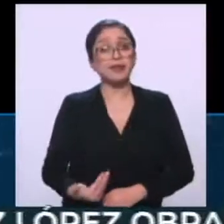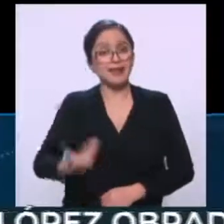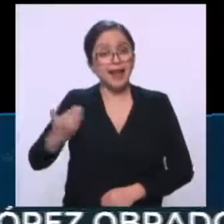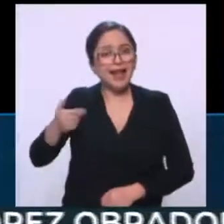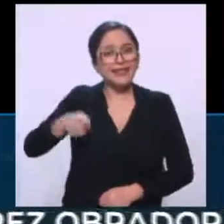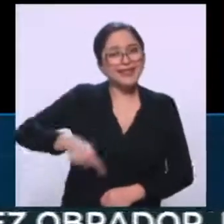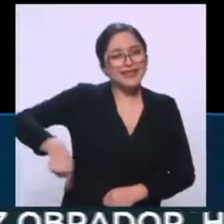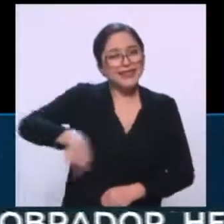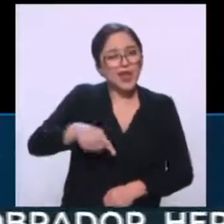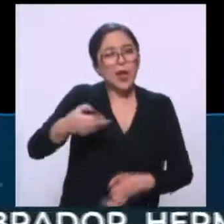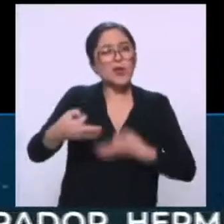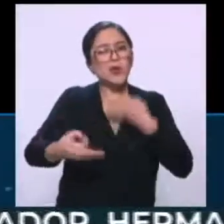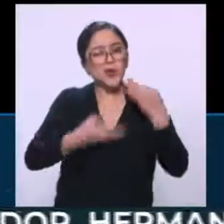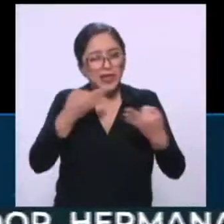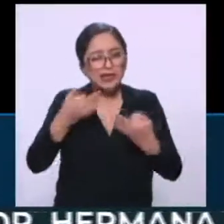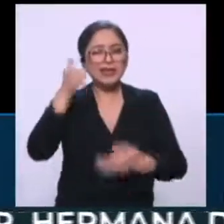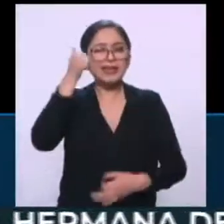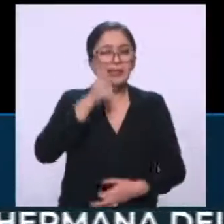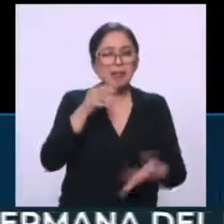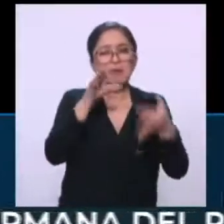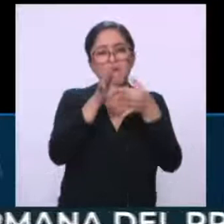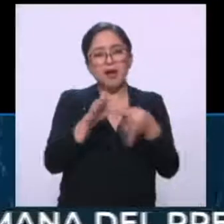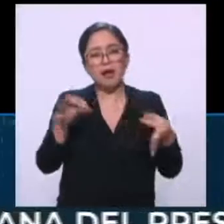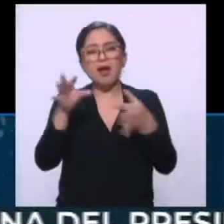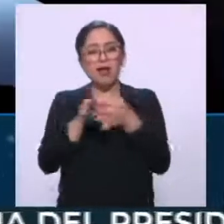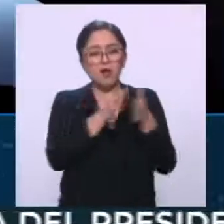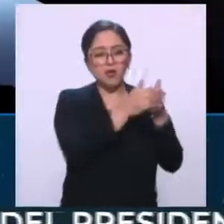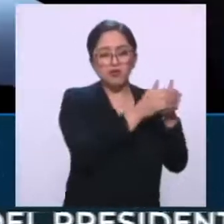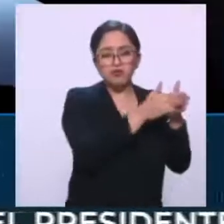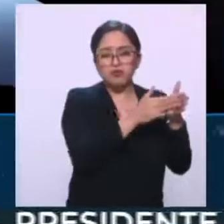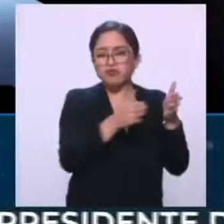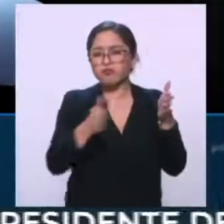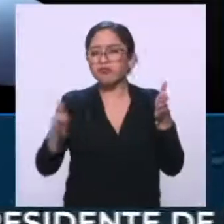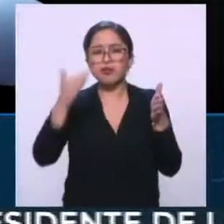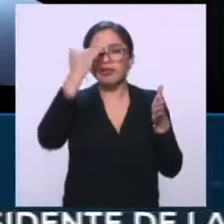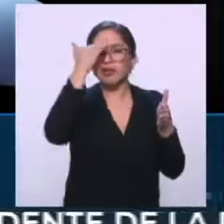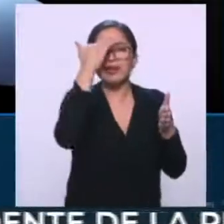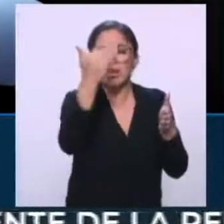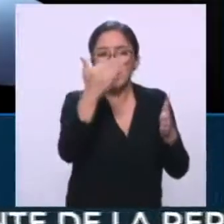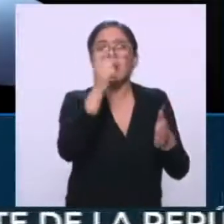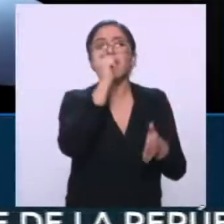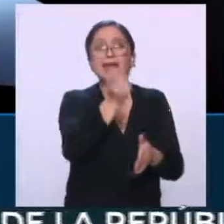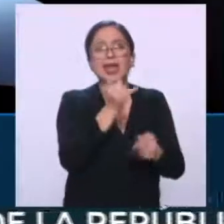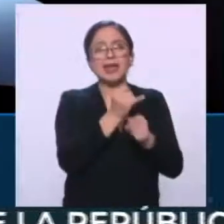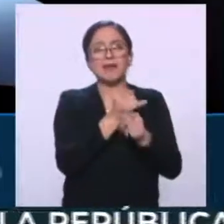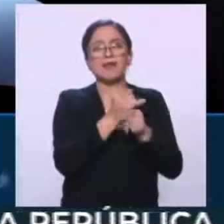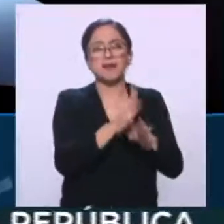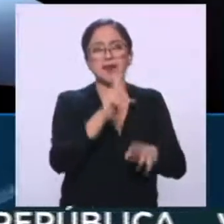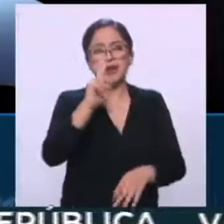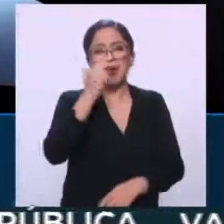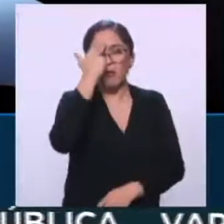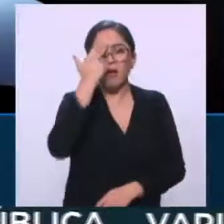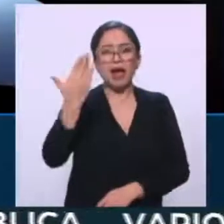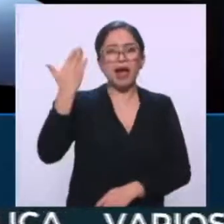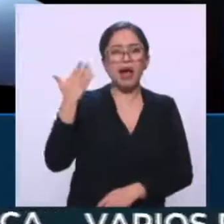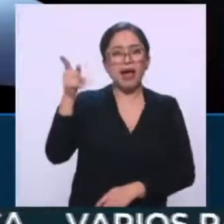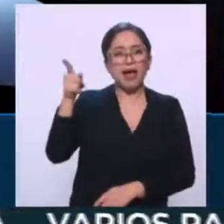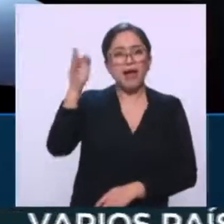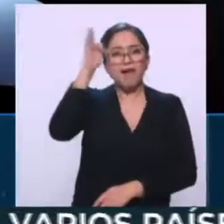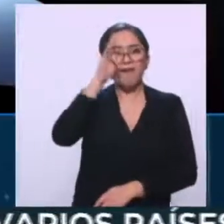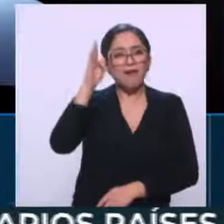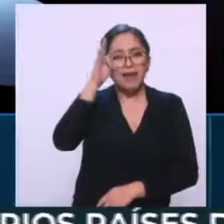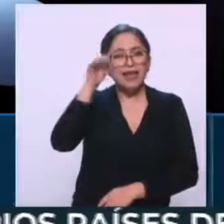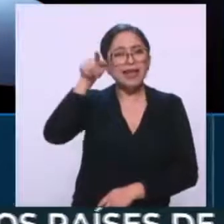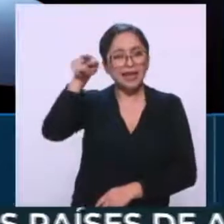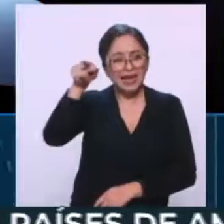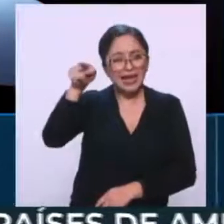en este espacio durante muchísimo tiempo, la filtración. Yo había comentado que Calderón es el primer narcopresidente de